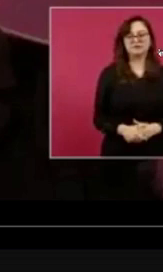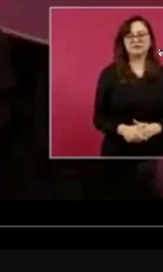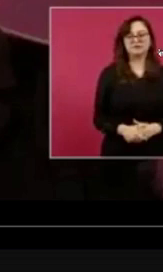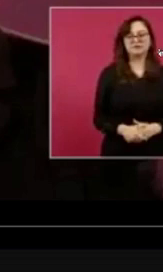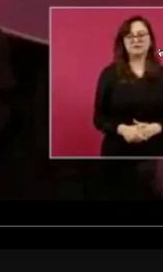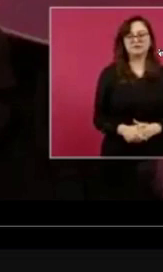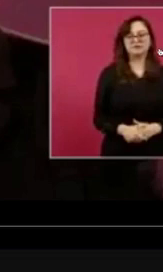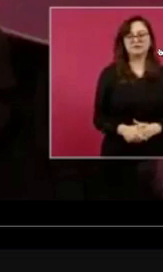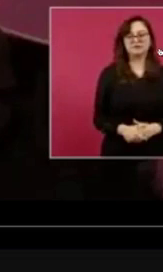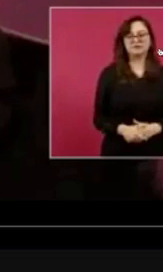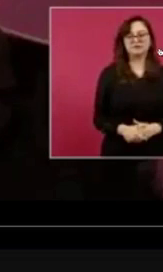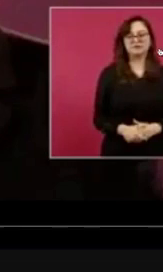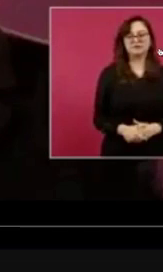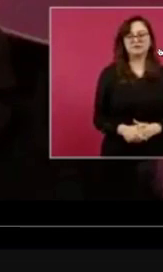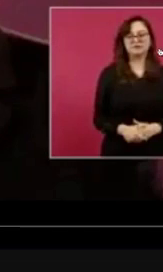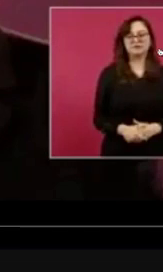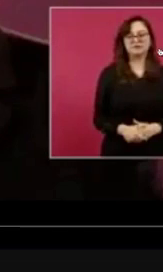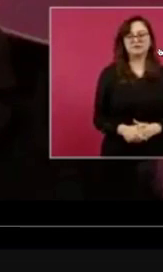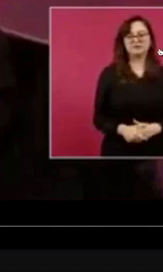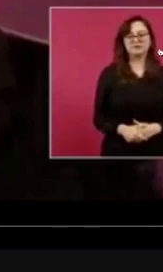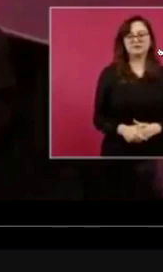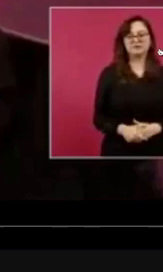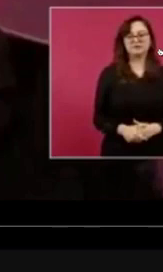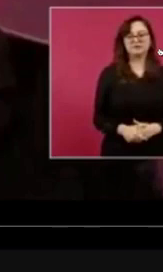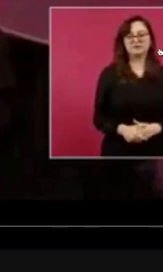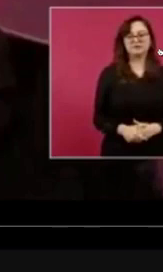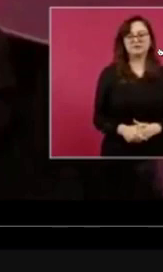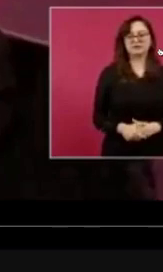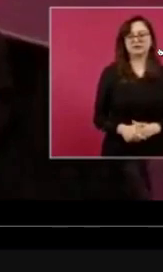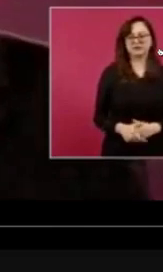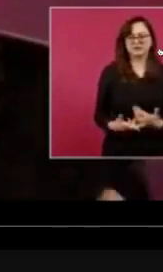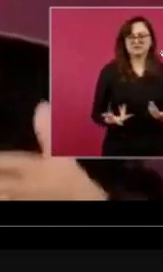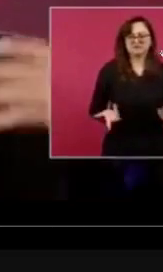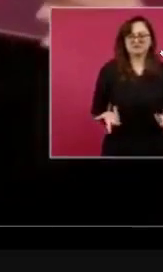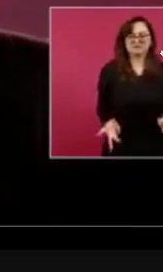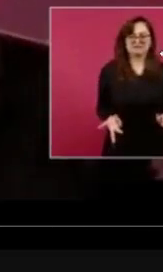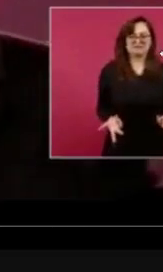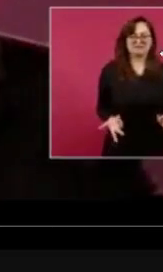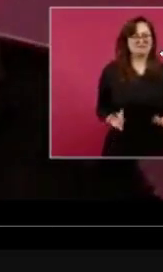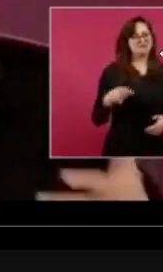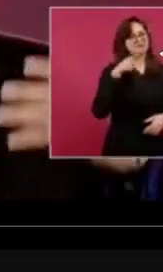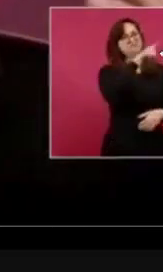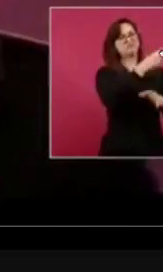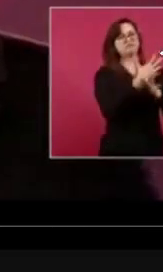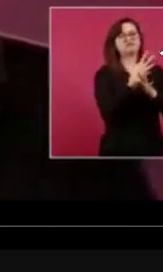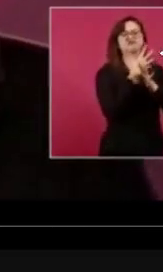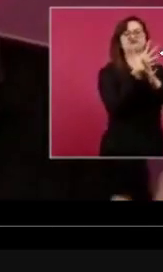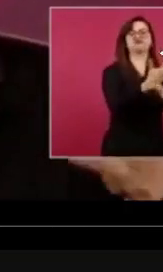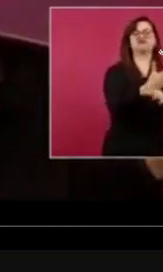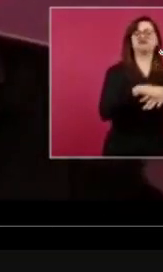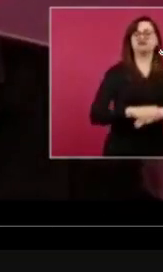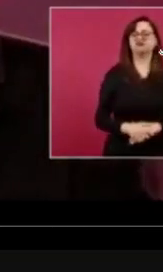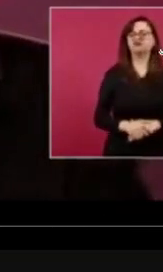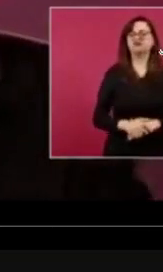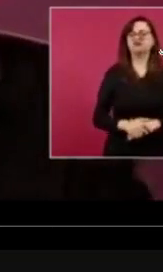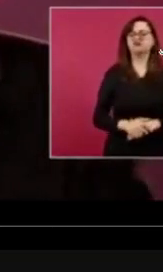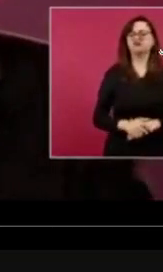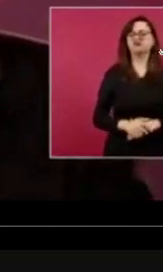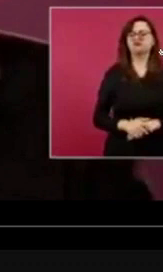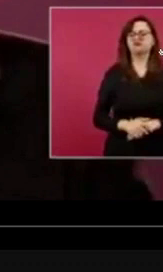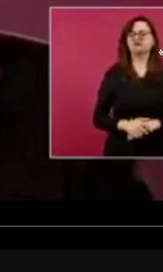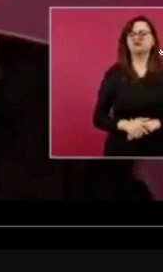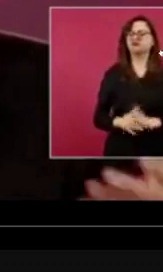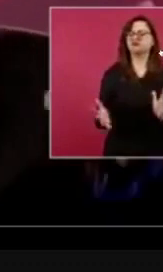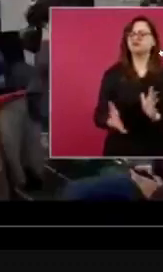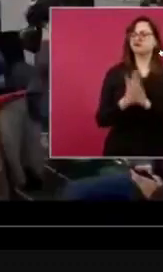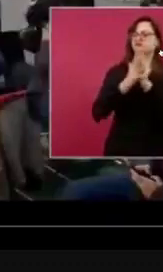Dame un momento que le quedan 40 minutos a López Obrador aquí. ¿Cómo es la cosa? De democracia y de libertades.